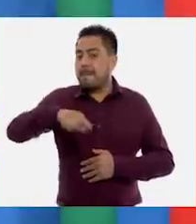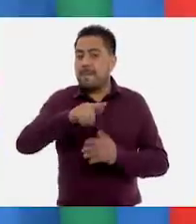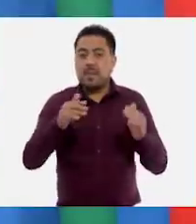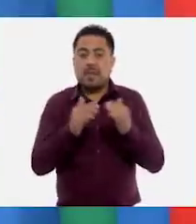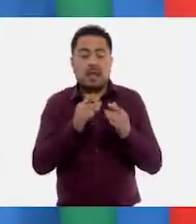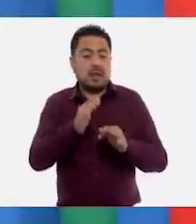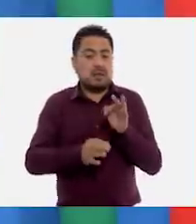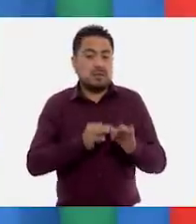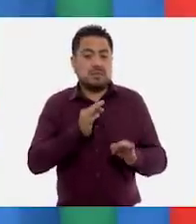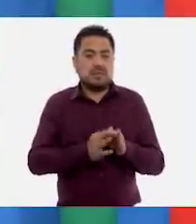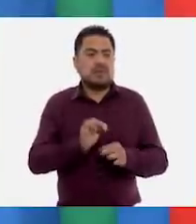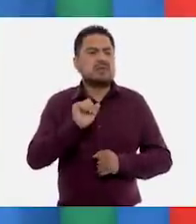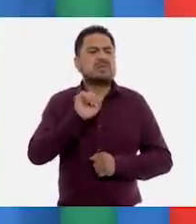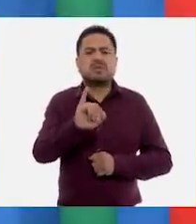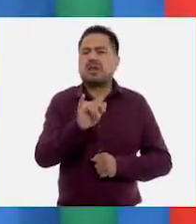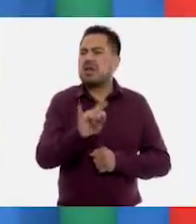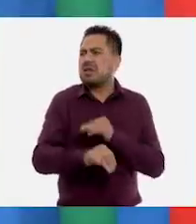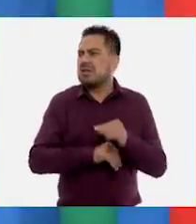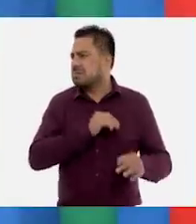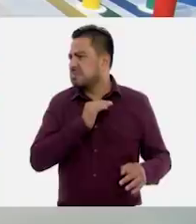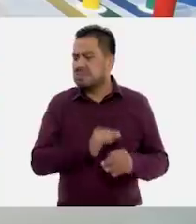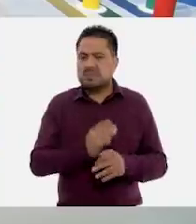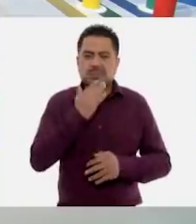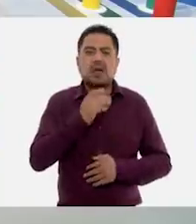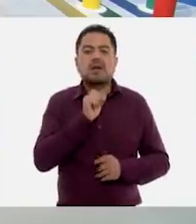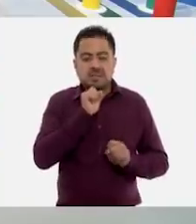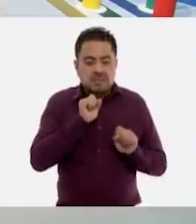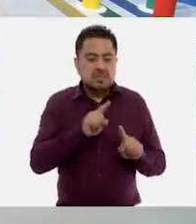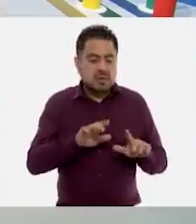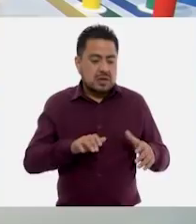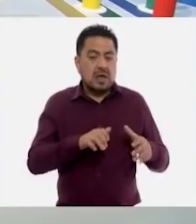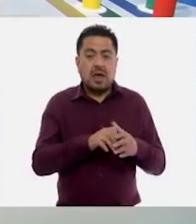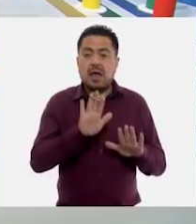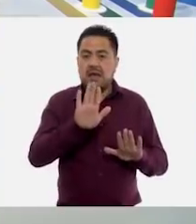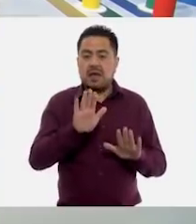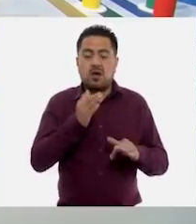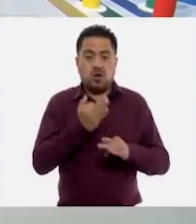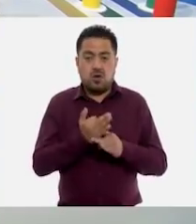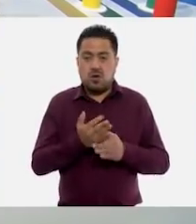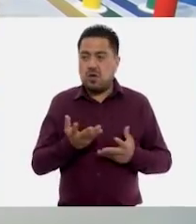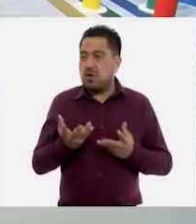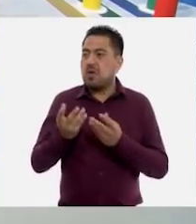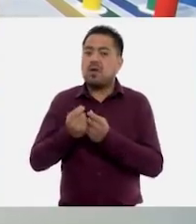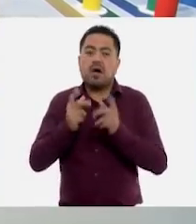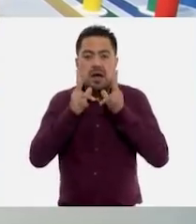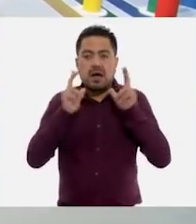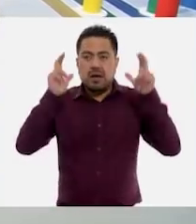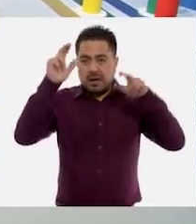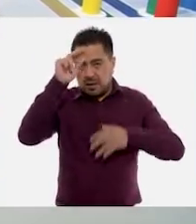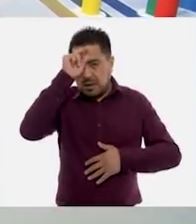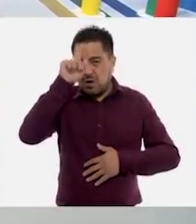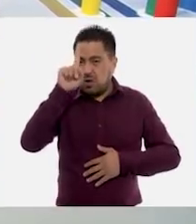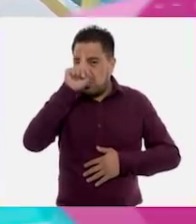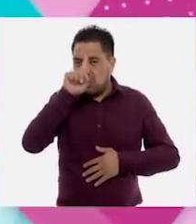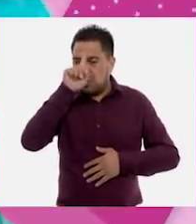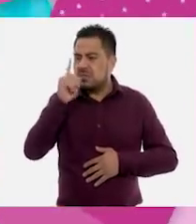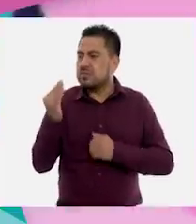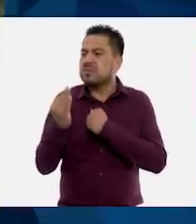listos? ¡Listos! Muy bien, y aquí también, pero antes vamos a ir con Ajo Listo para que nos dé un consejo.